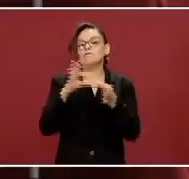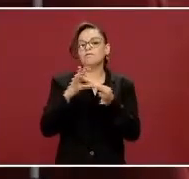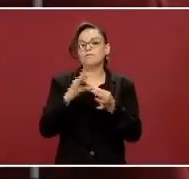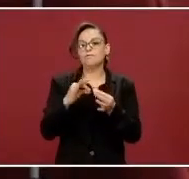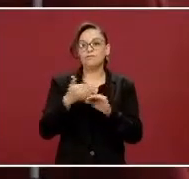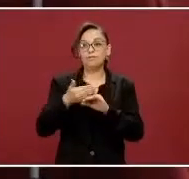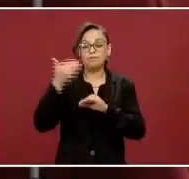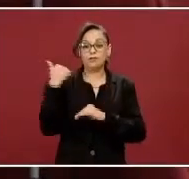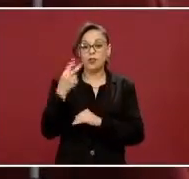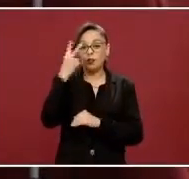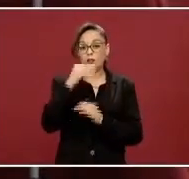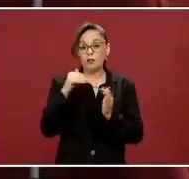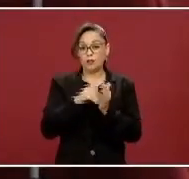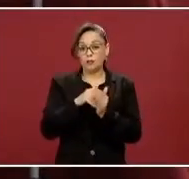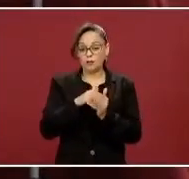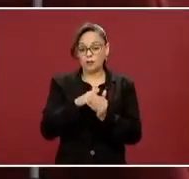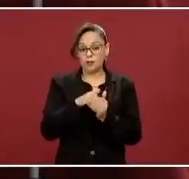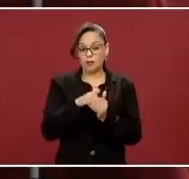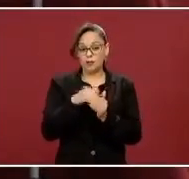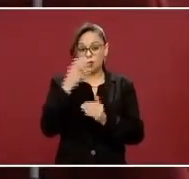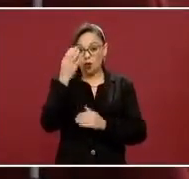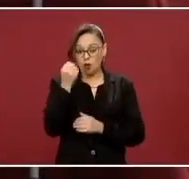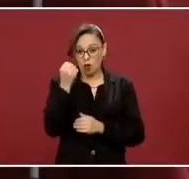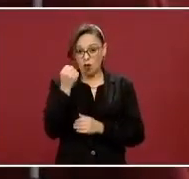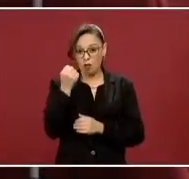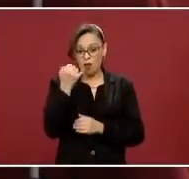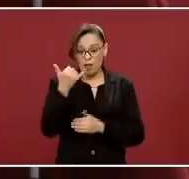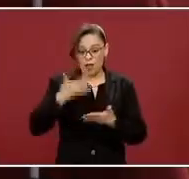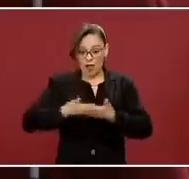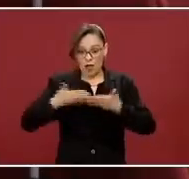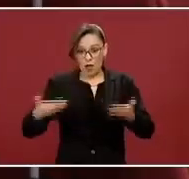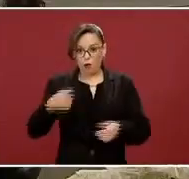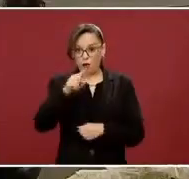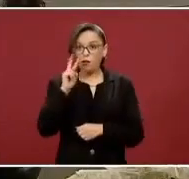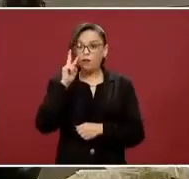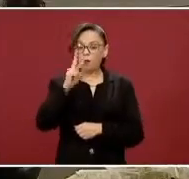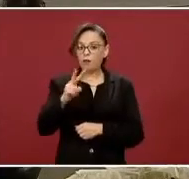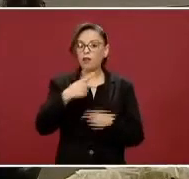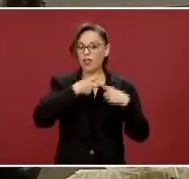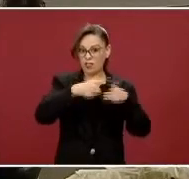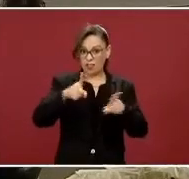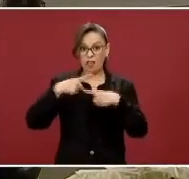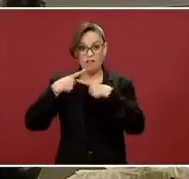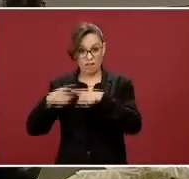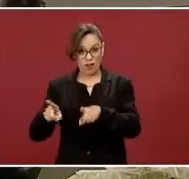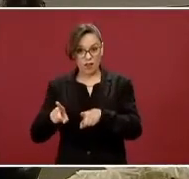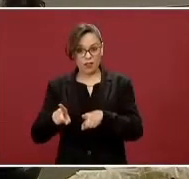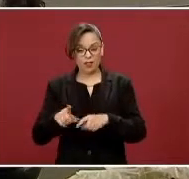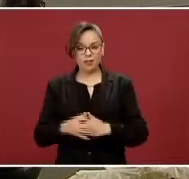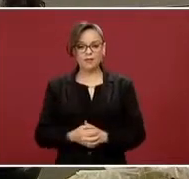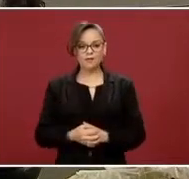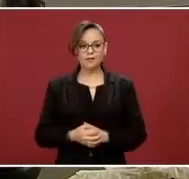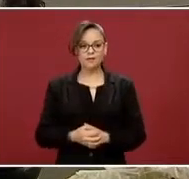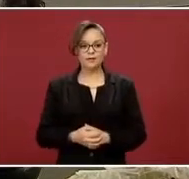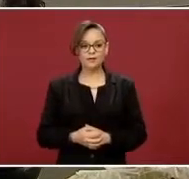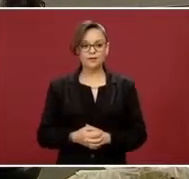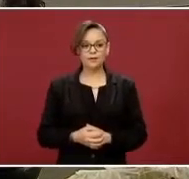2009 a esta experiencia, si ve un cambio radical. Gracias, doctor Hernández.